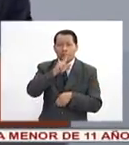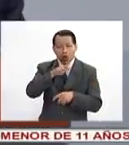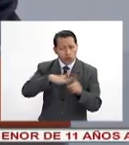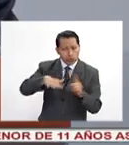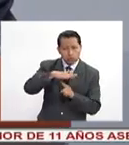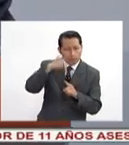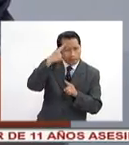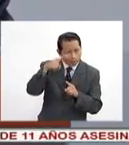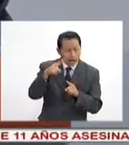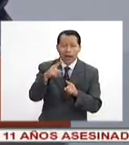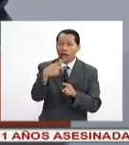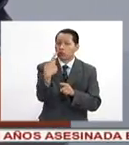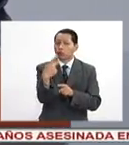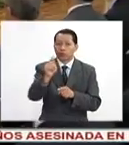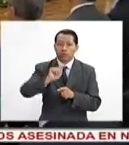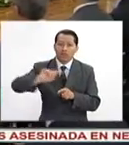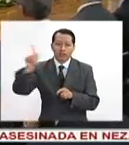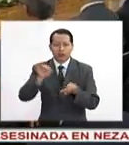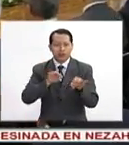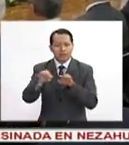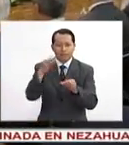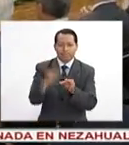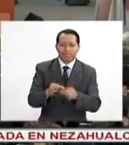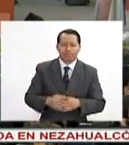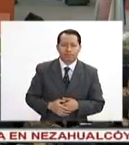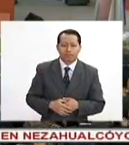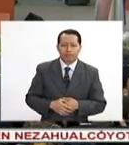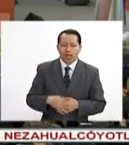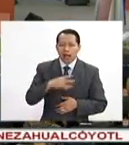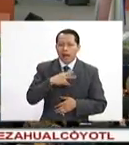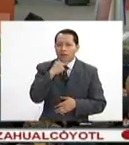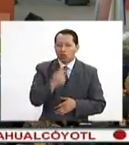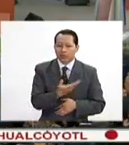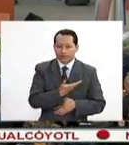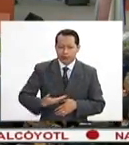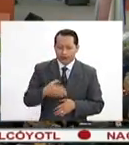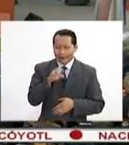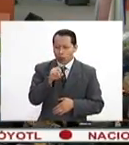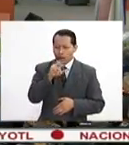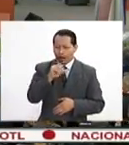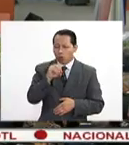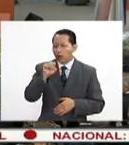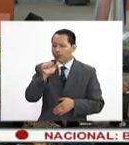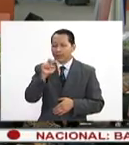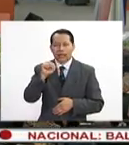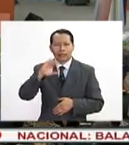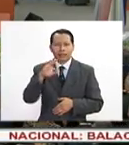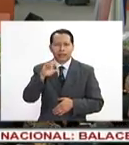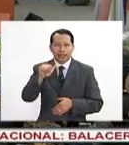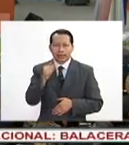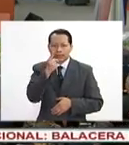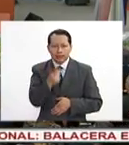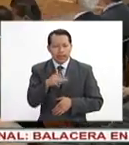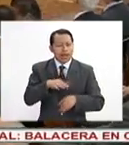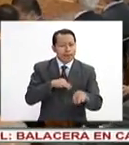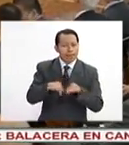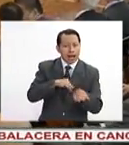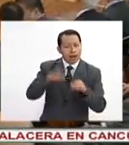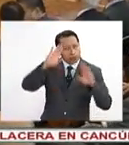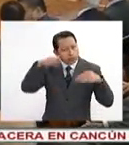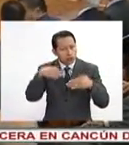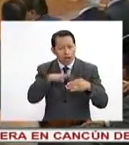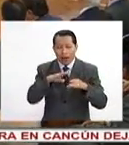ejercicio libre de su profesión. En este sentido, el vocero presidencial Eduardo Sánchez afirmó que quienes trabajan en el ámbito